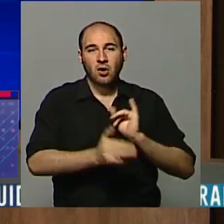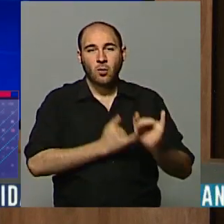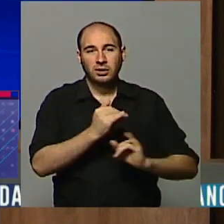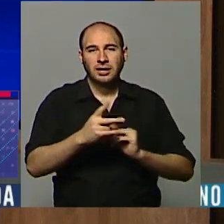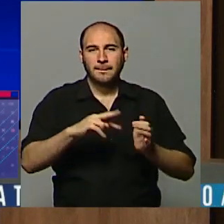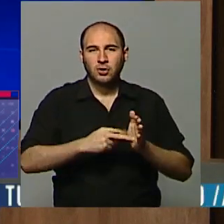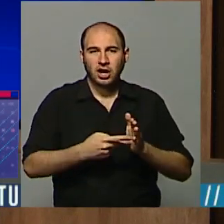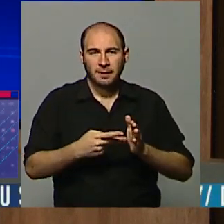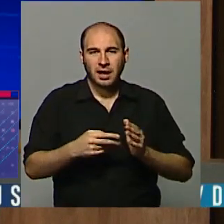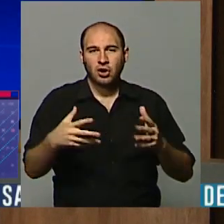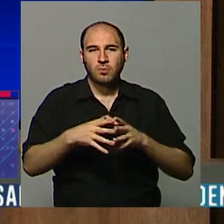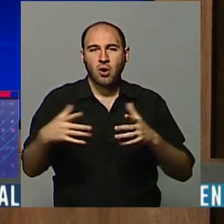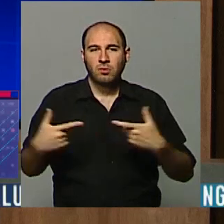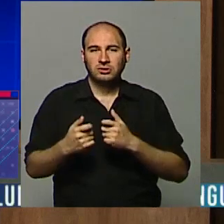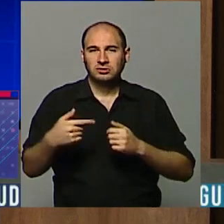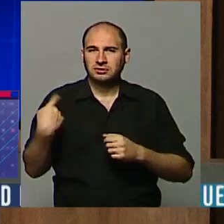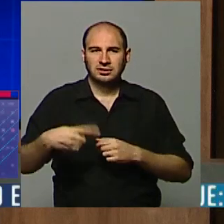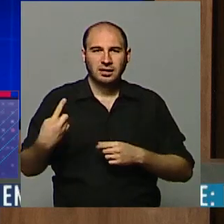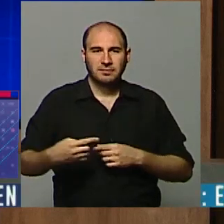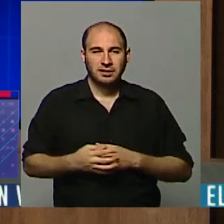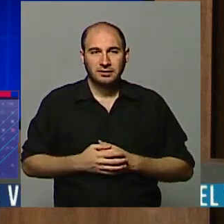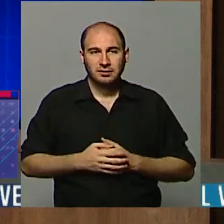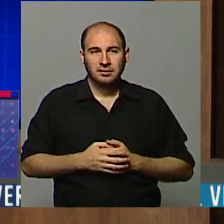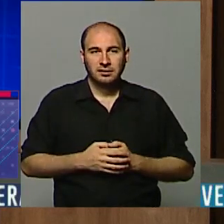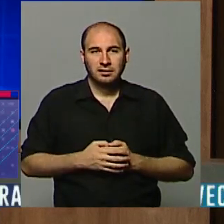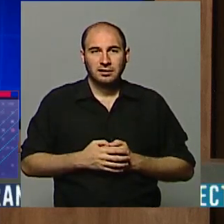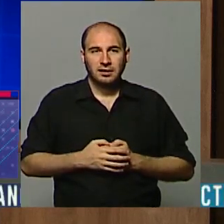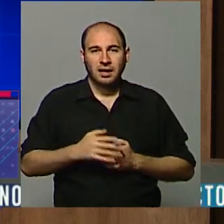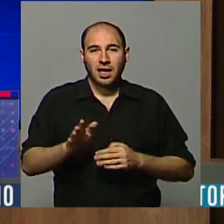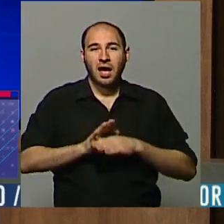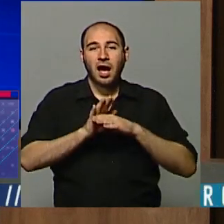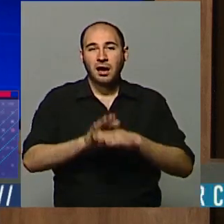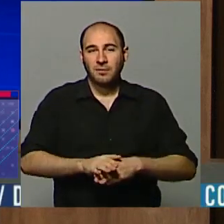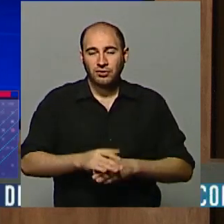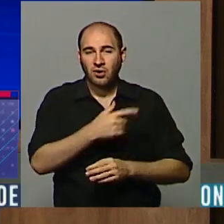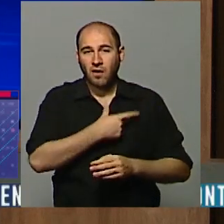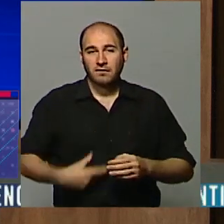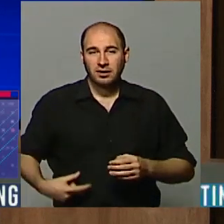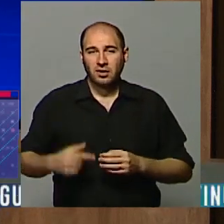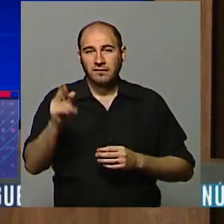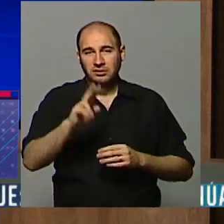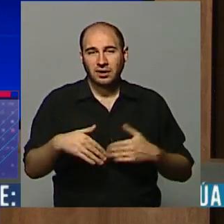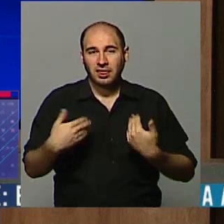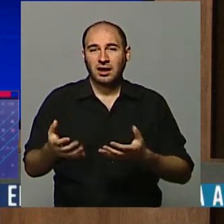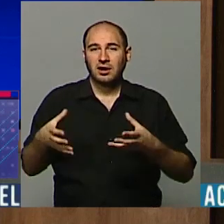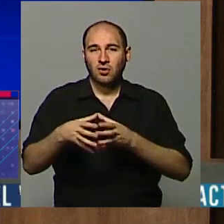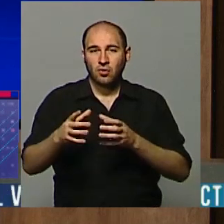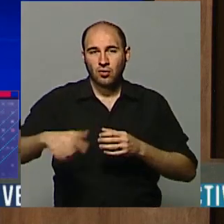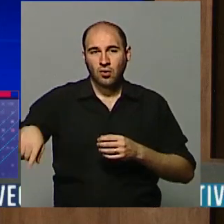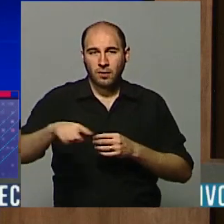a los problemas que tiene la oposición permanente, sin dar lugar al apoyo que brindó el gobierno de Venezuela justamente a estos